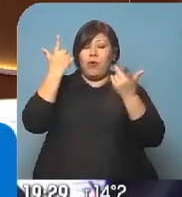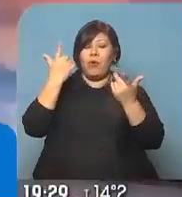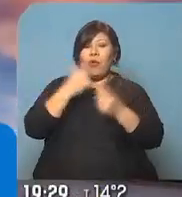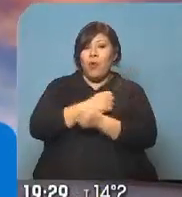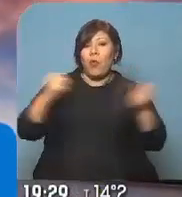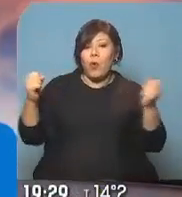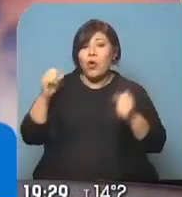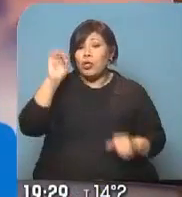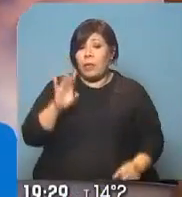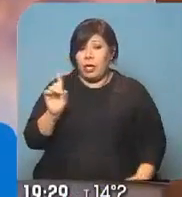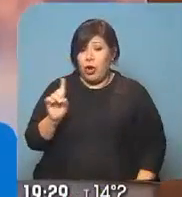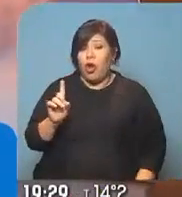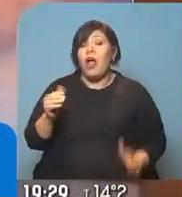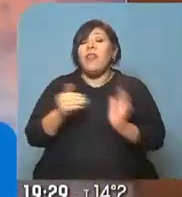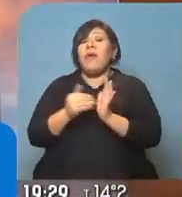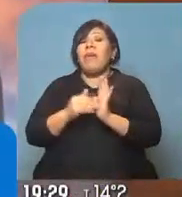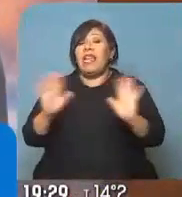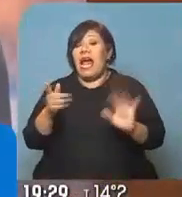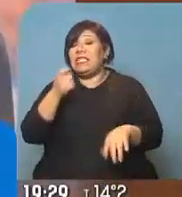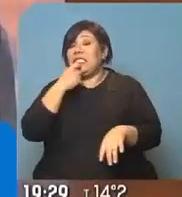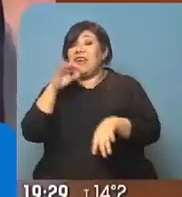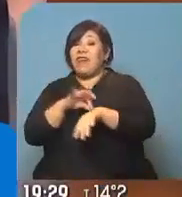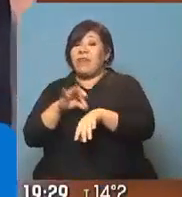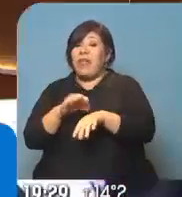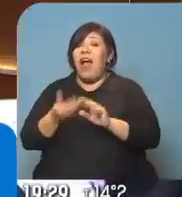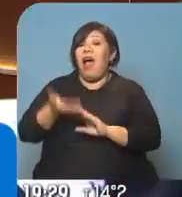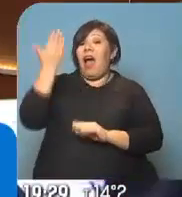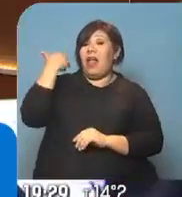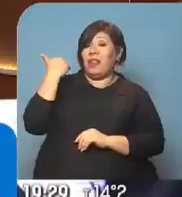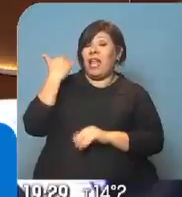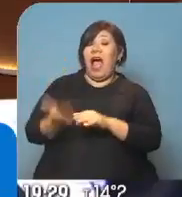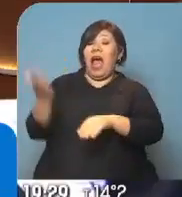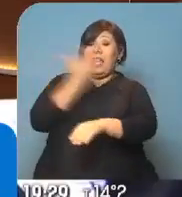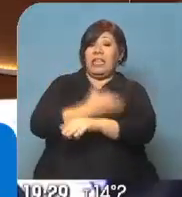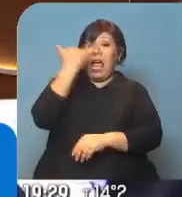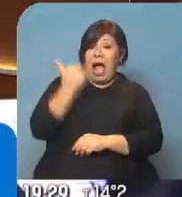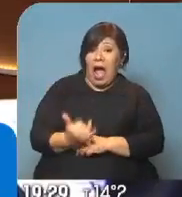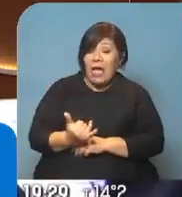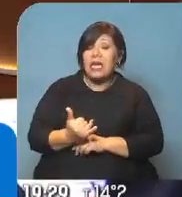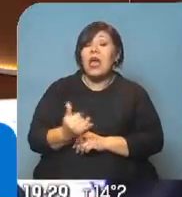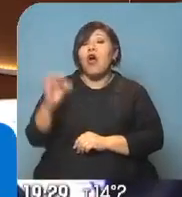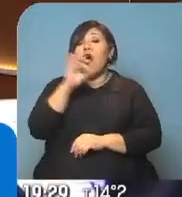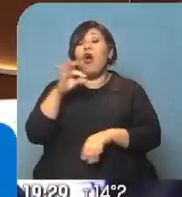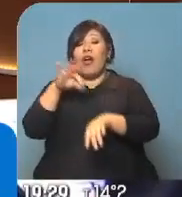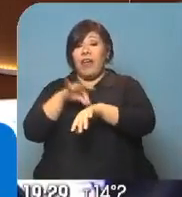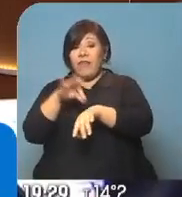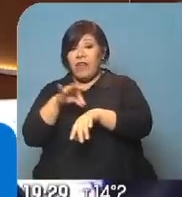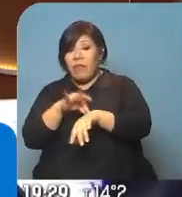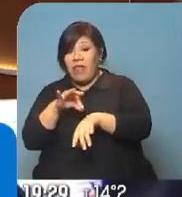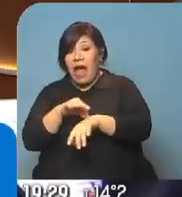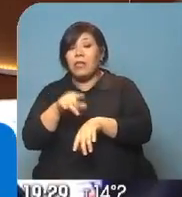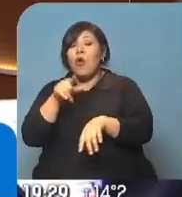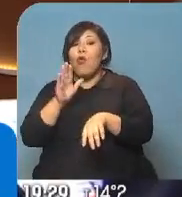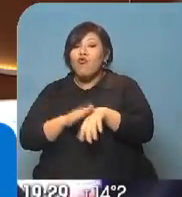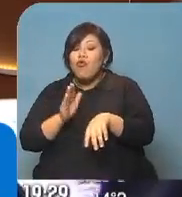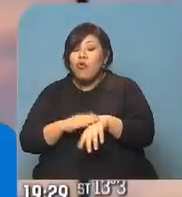no es simplemente si padezco de una enfermedad, sino si en ese momento esa enfermedad, esa patología nulo mi posibilidad de comprender